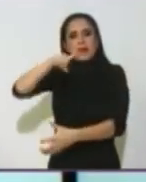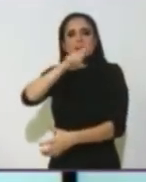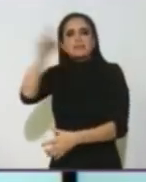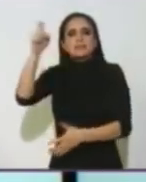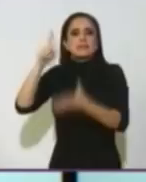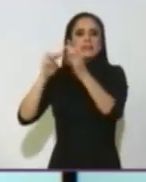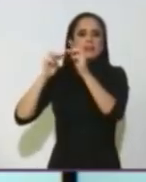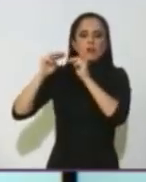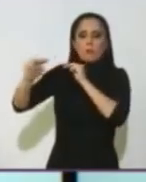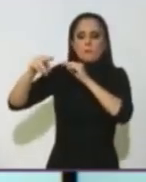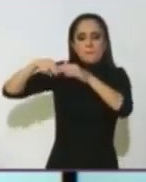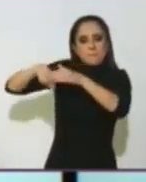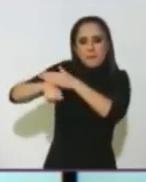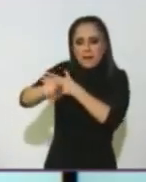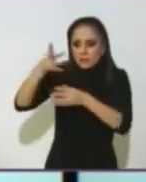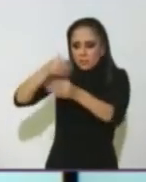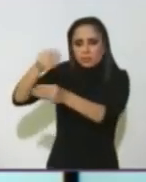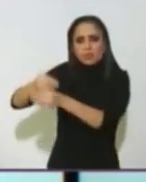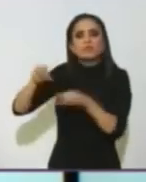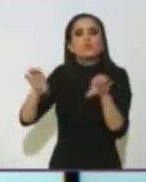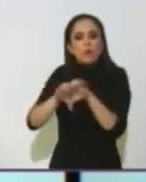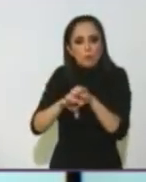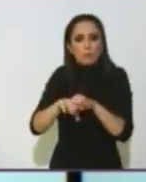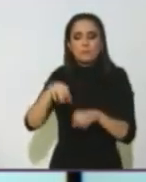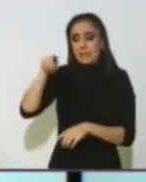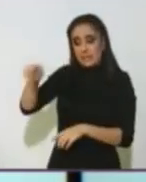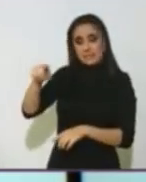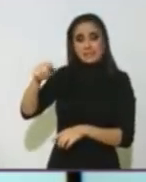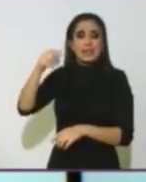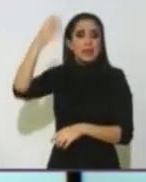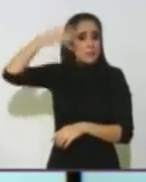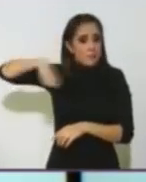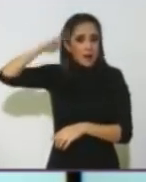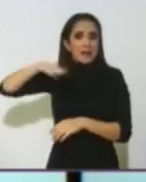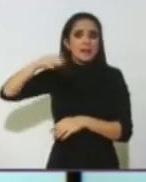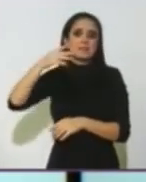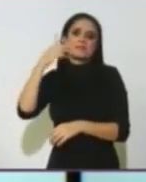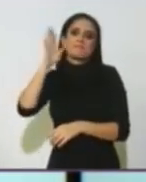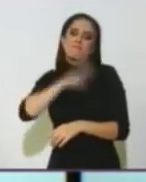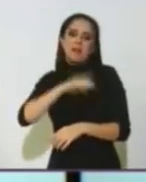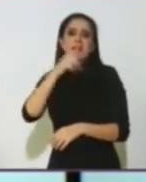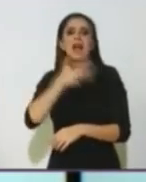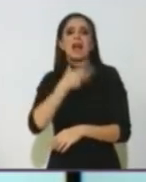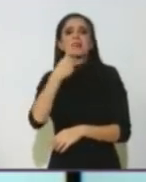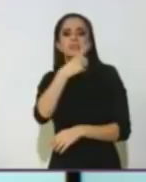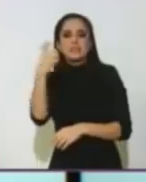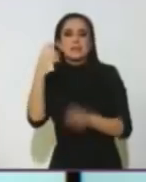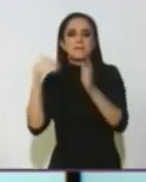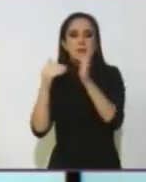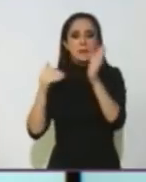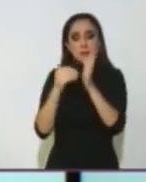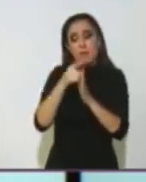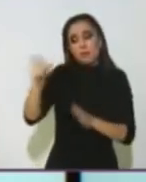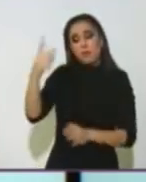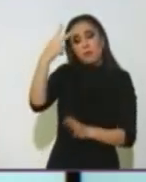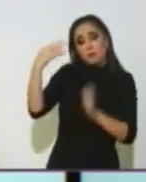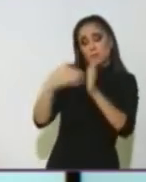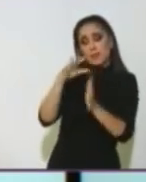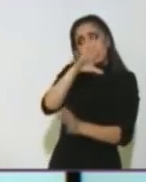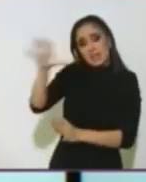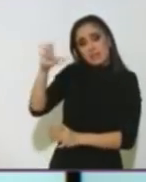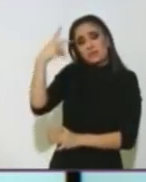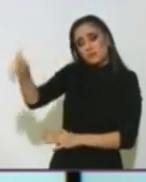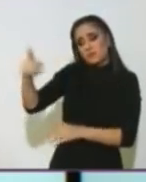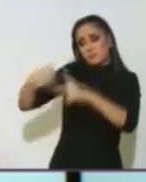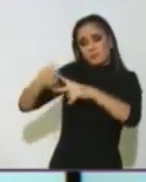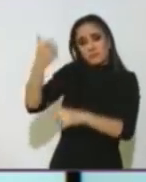y alejandra trae mal la cifra cuesta mil millones quizá a ustedes les vaya a costar 2 mil 500 porque